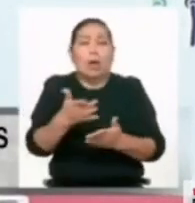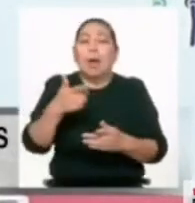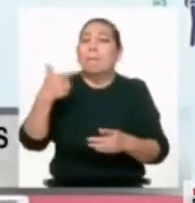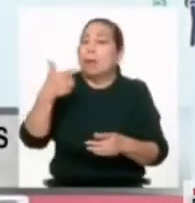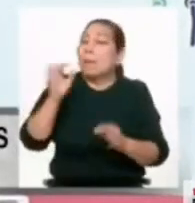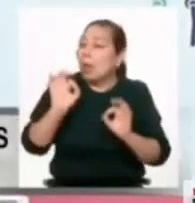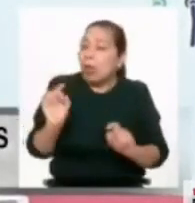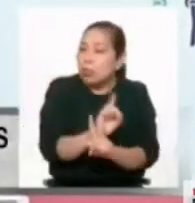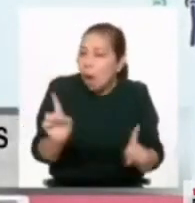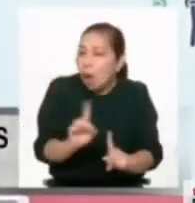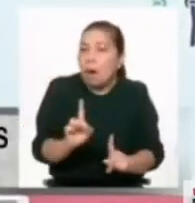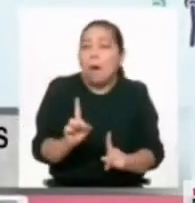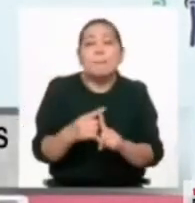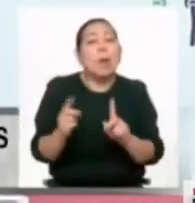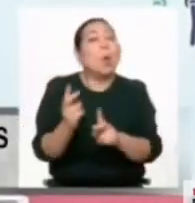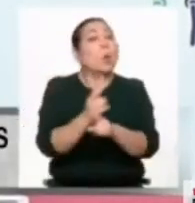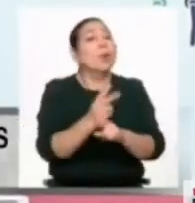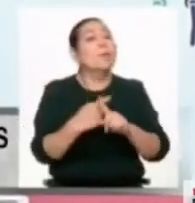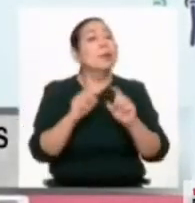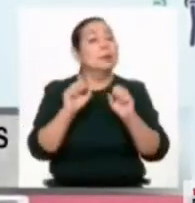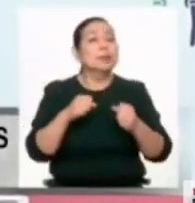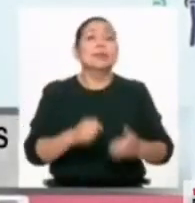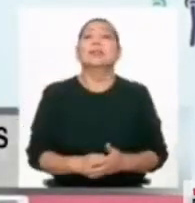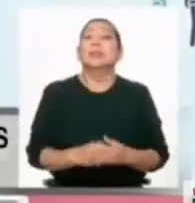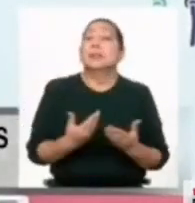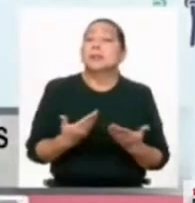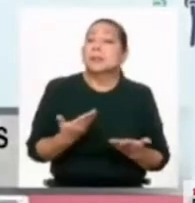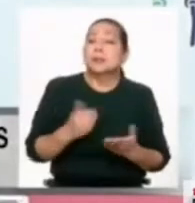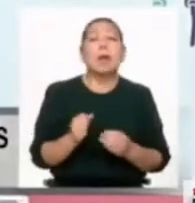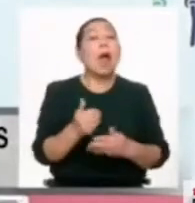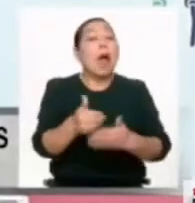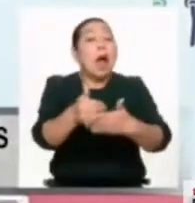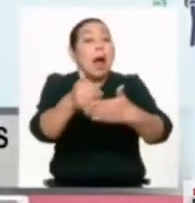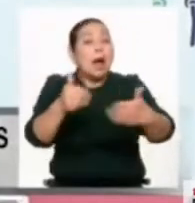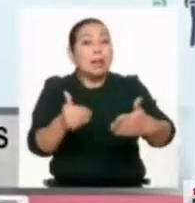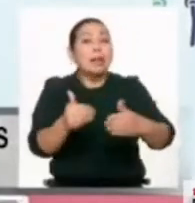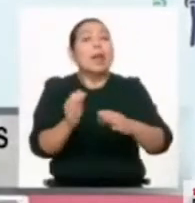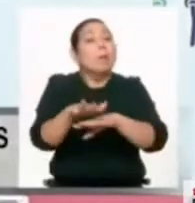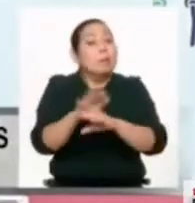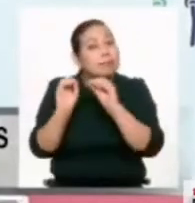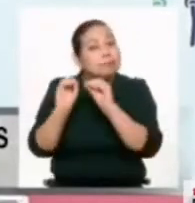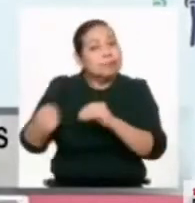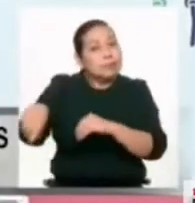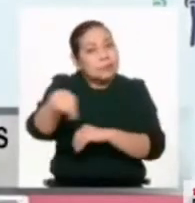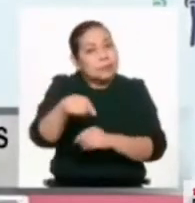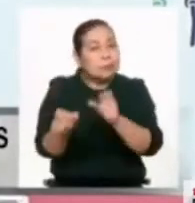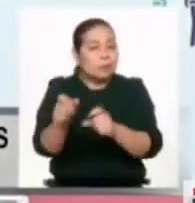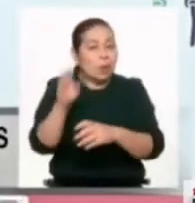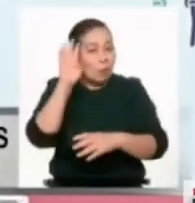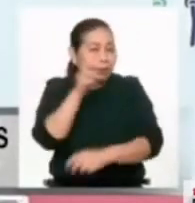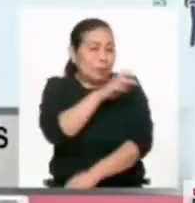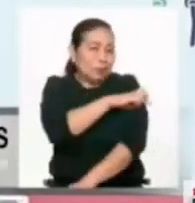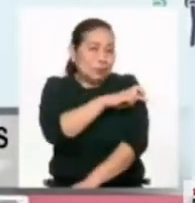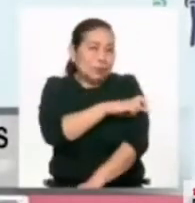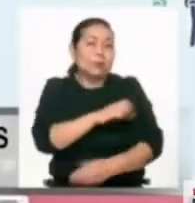no letales, ¿no? Pero, por supuesto, previa preparación,